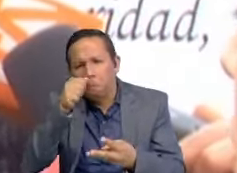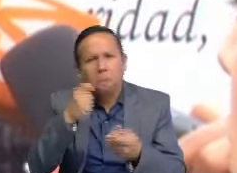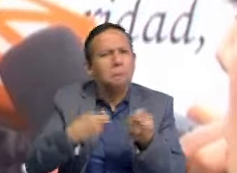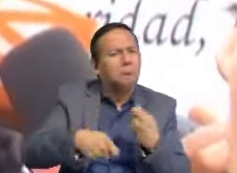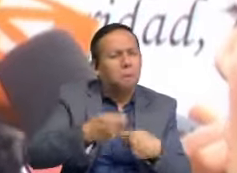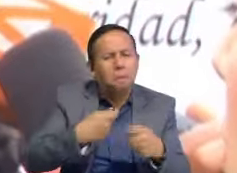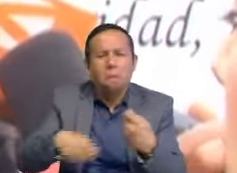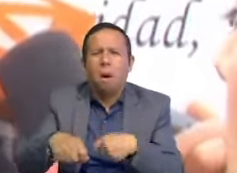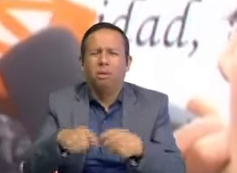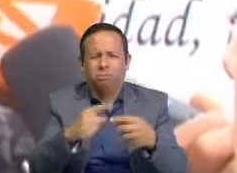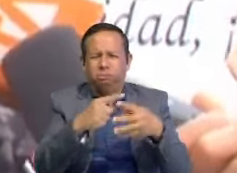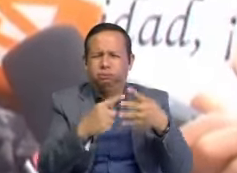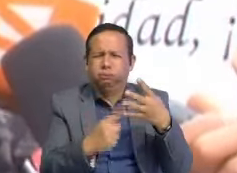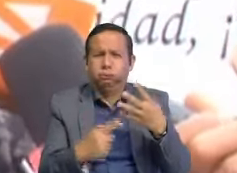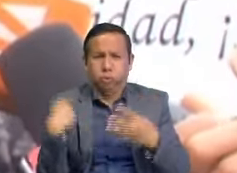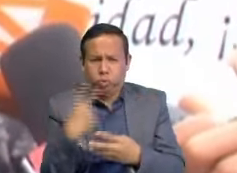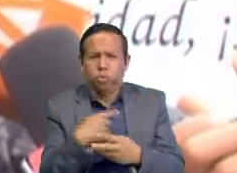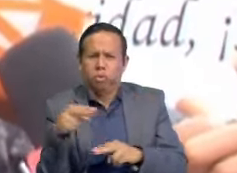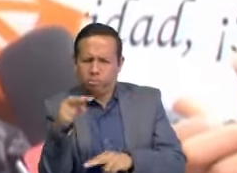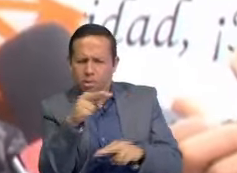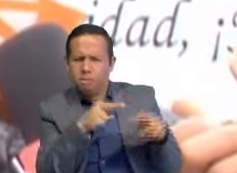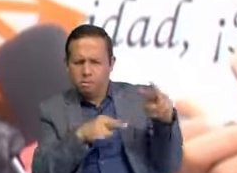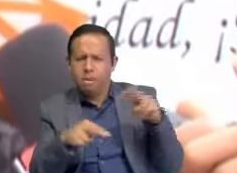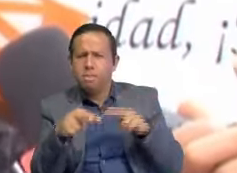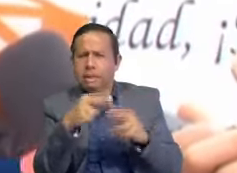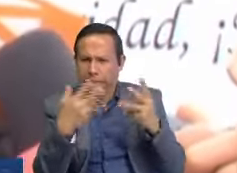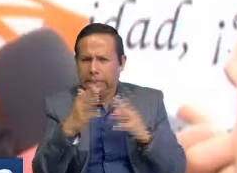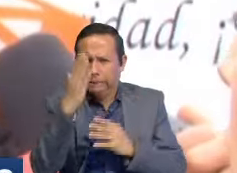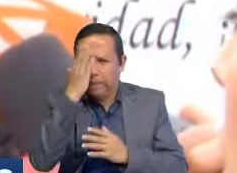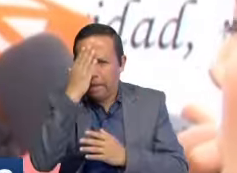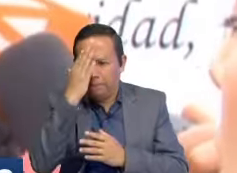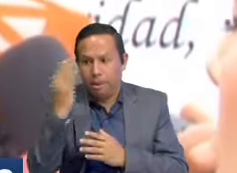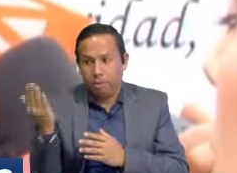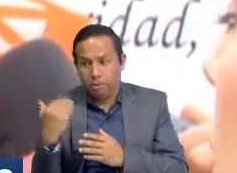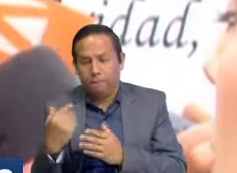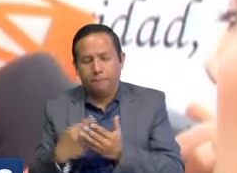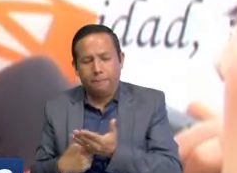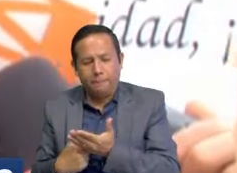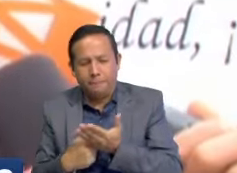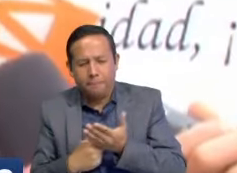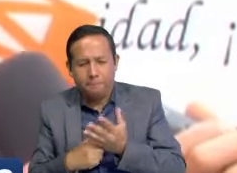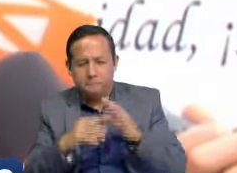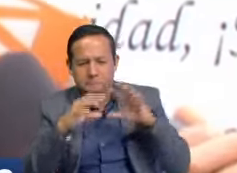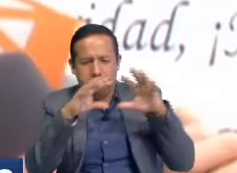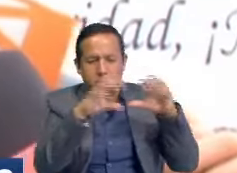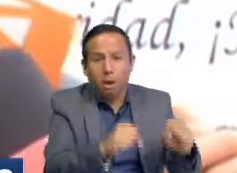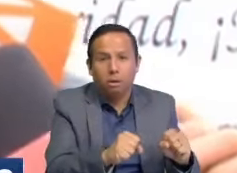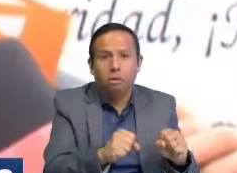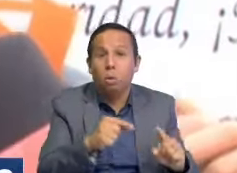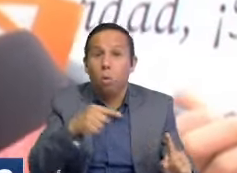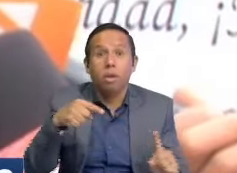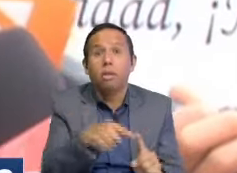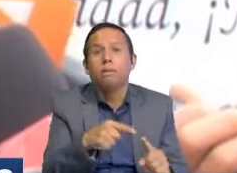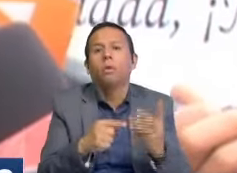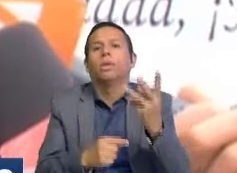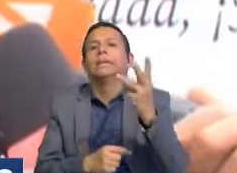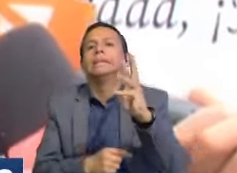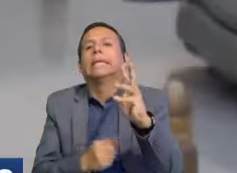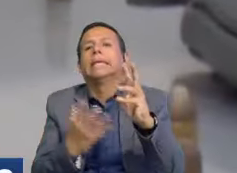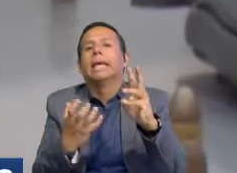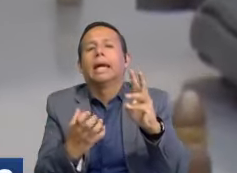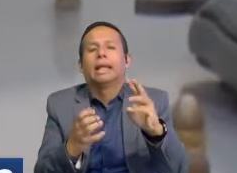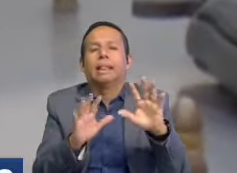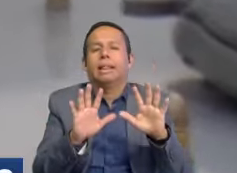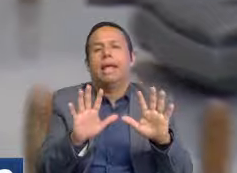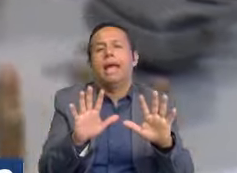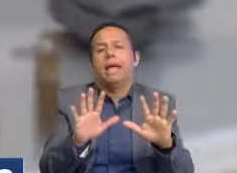cosas por el estilo. Entonces estos ya los teníamos ubicados, como les digo, teníamos el objetivo ahora de capturar a 16, de los 16 hemos capturado a 10.